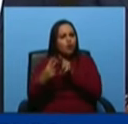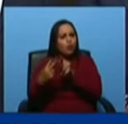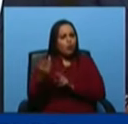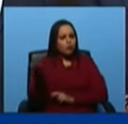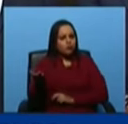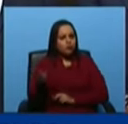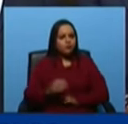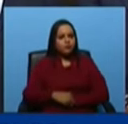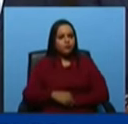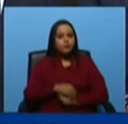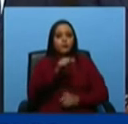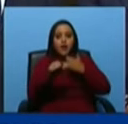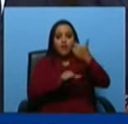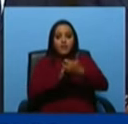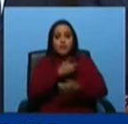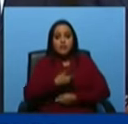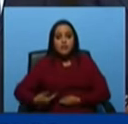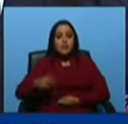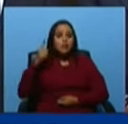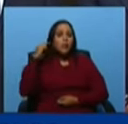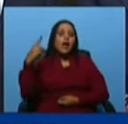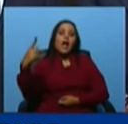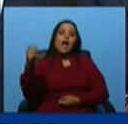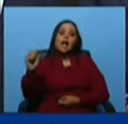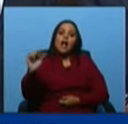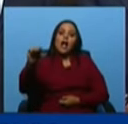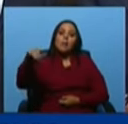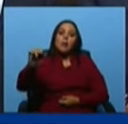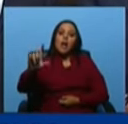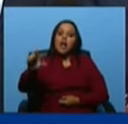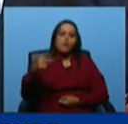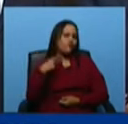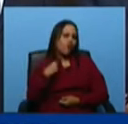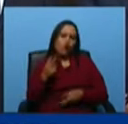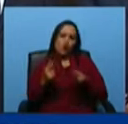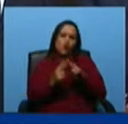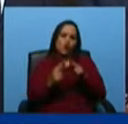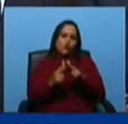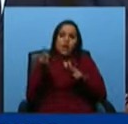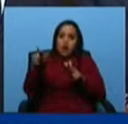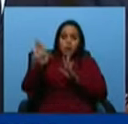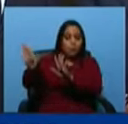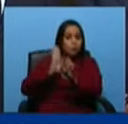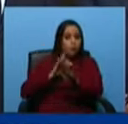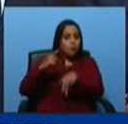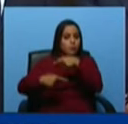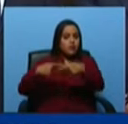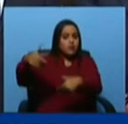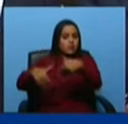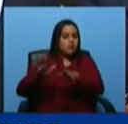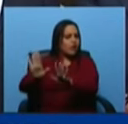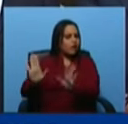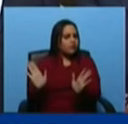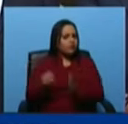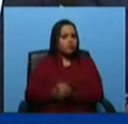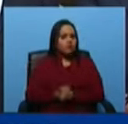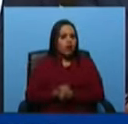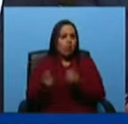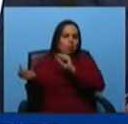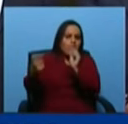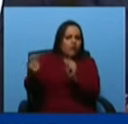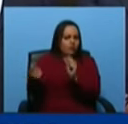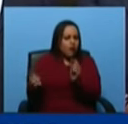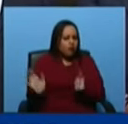a la vicepresidenta camara no la conozco Ellos están en un proceso electoral allá debatiendo